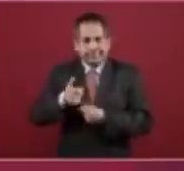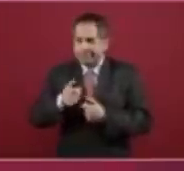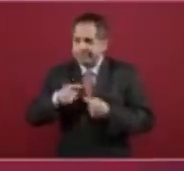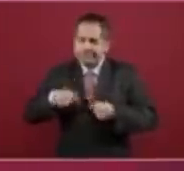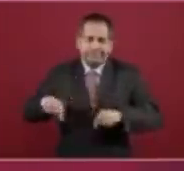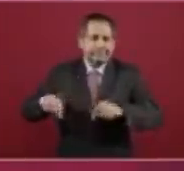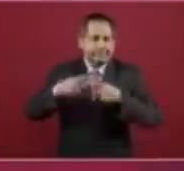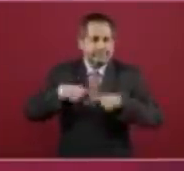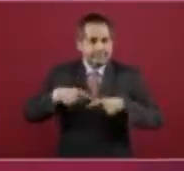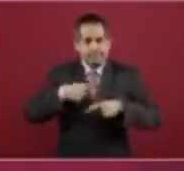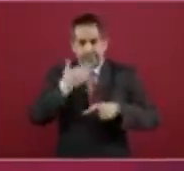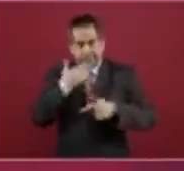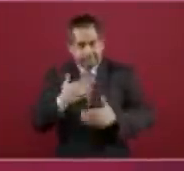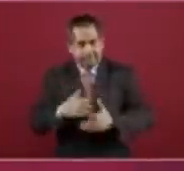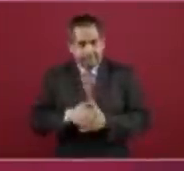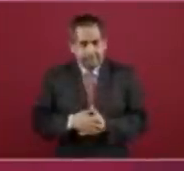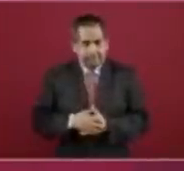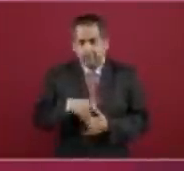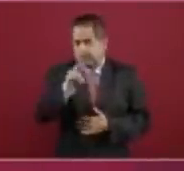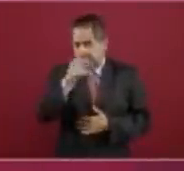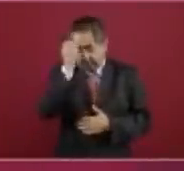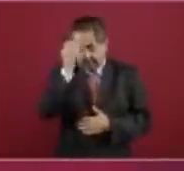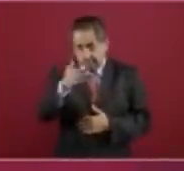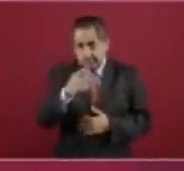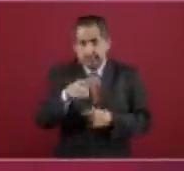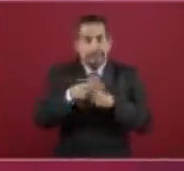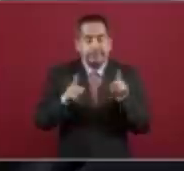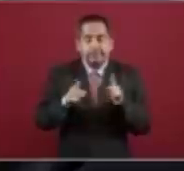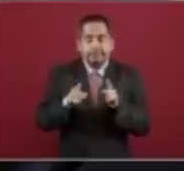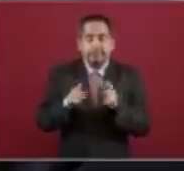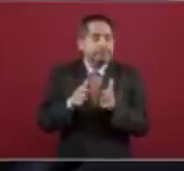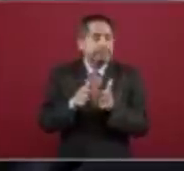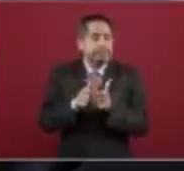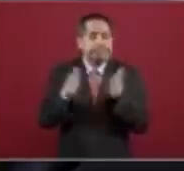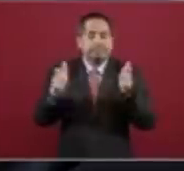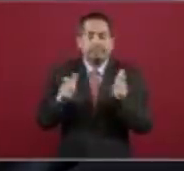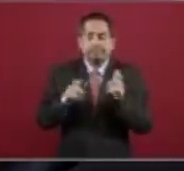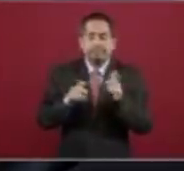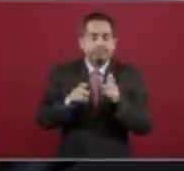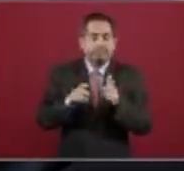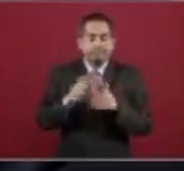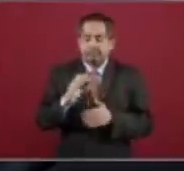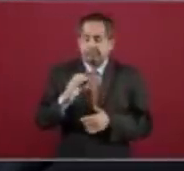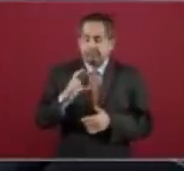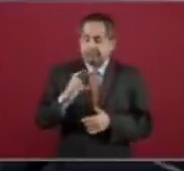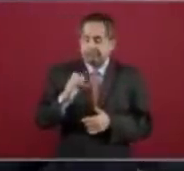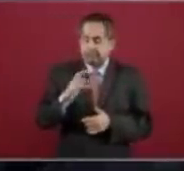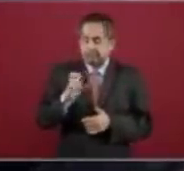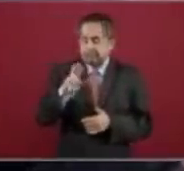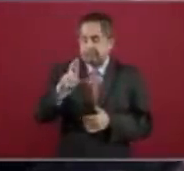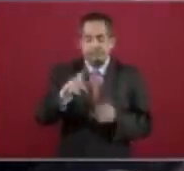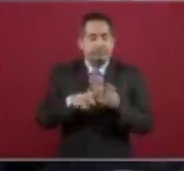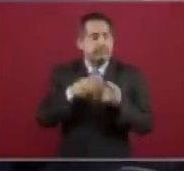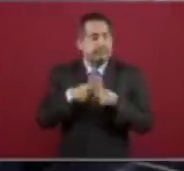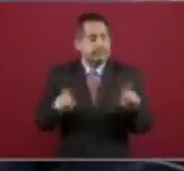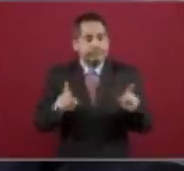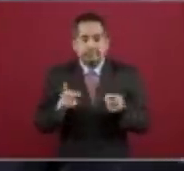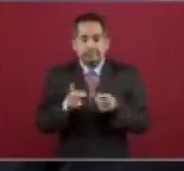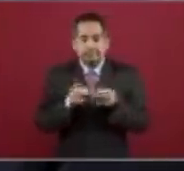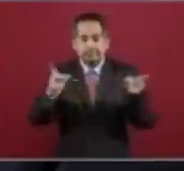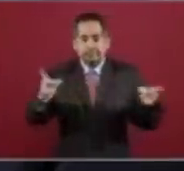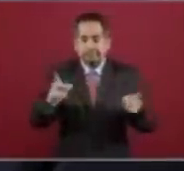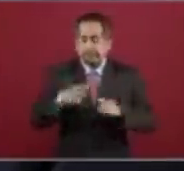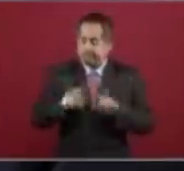olviden, una cosa es crecimiento y otra es desarrollo.